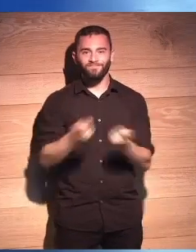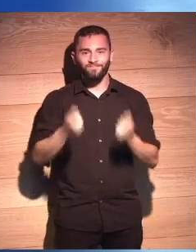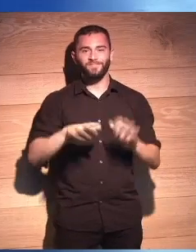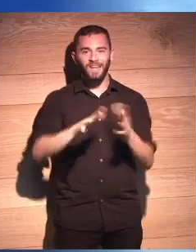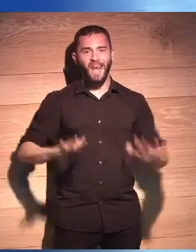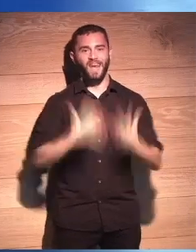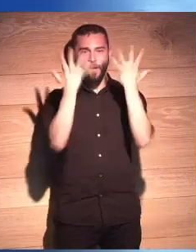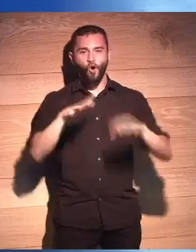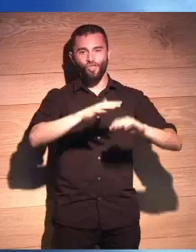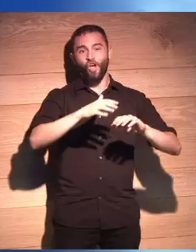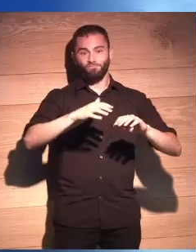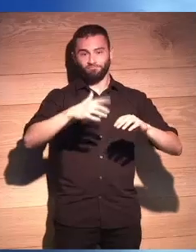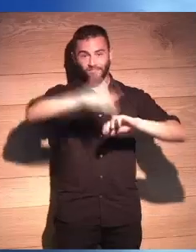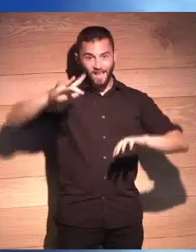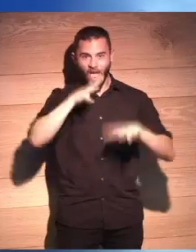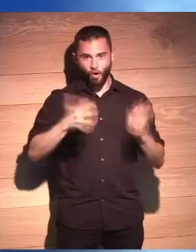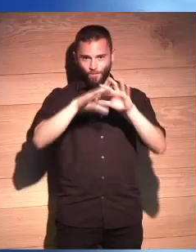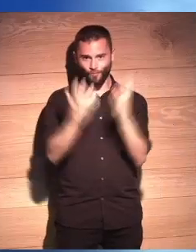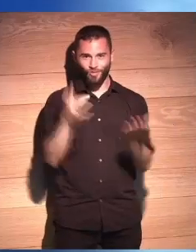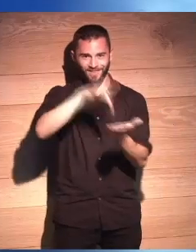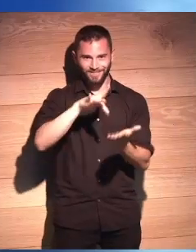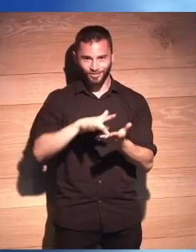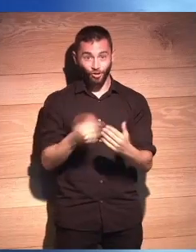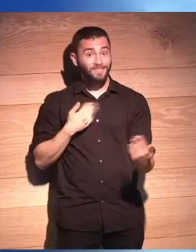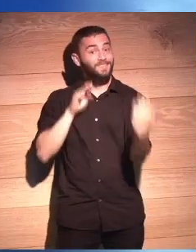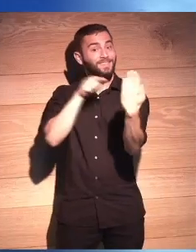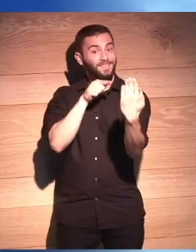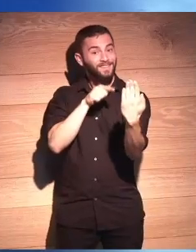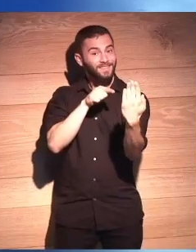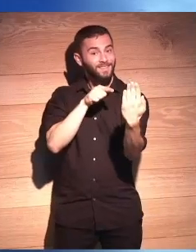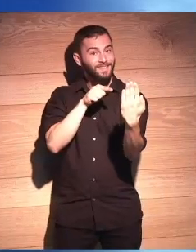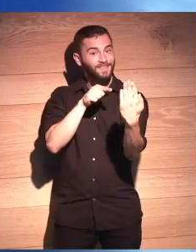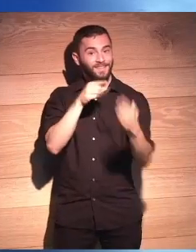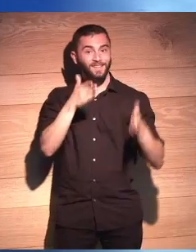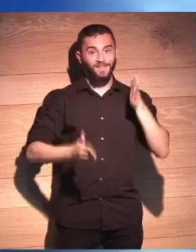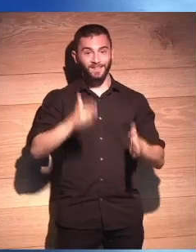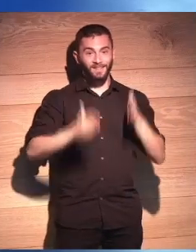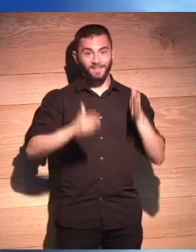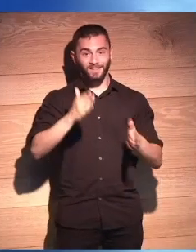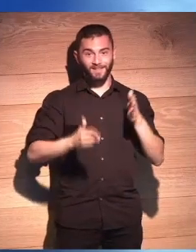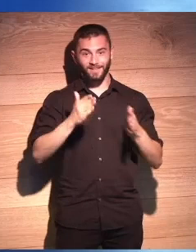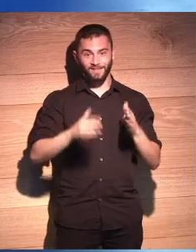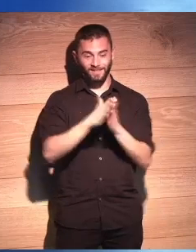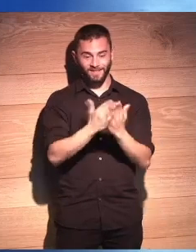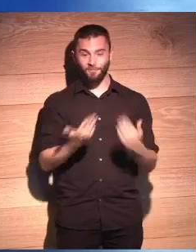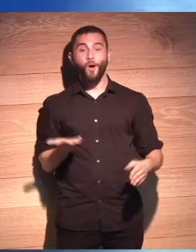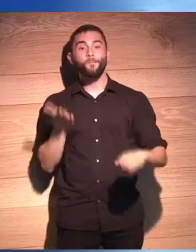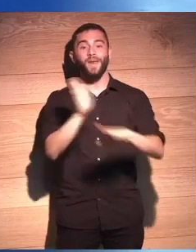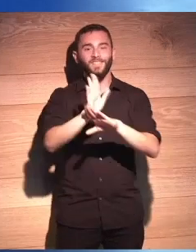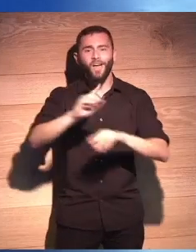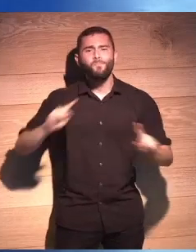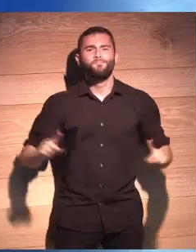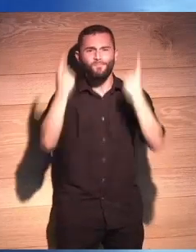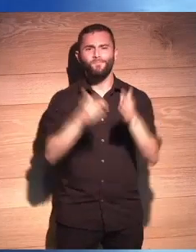que está viviendo el mundo. Así que tenéis ante vosotros al primer robot presentador de un libro.